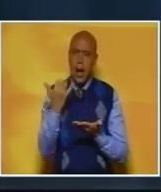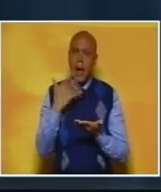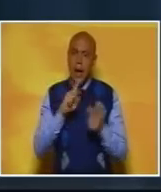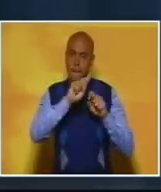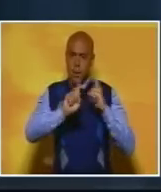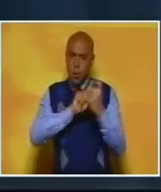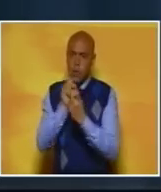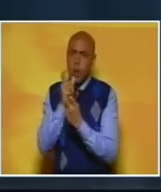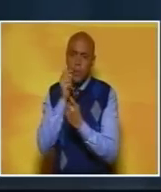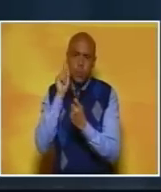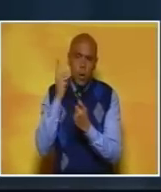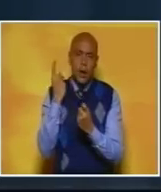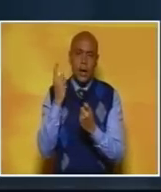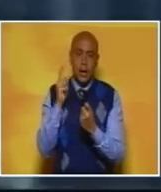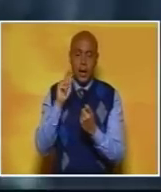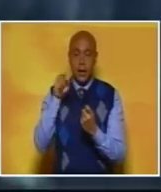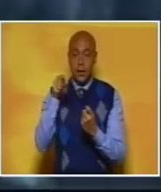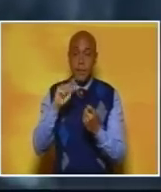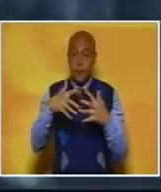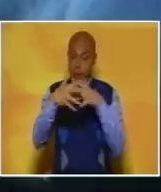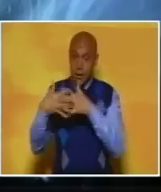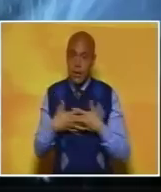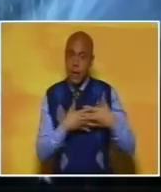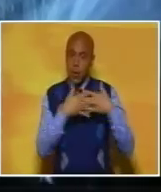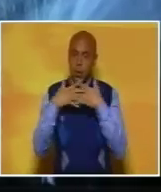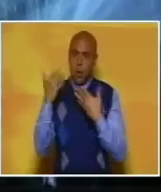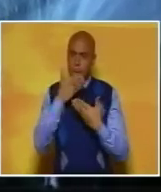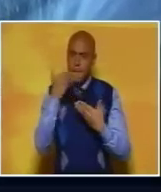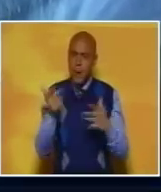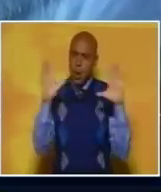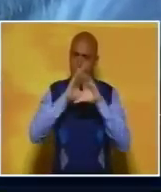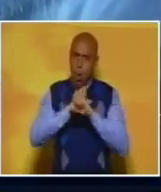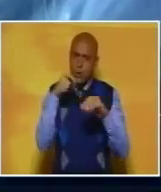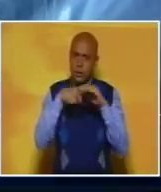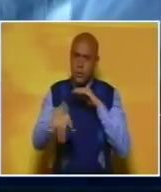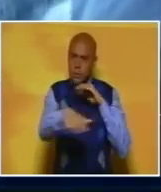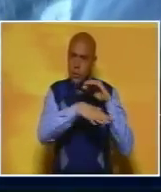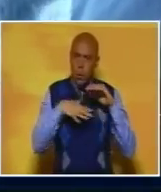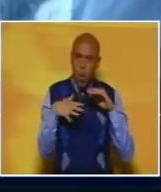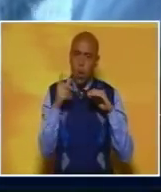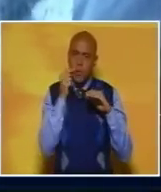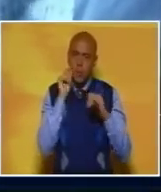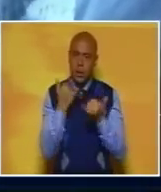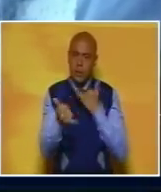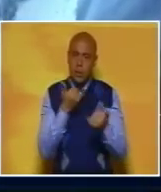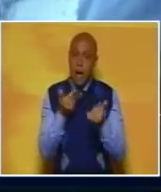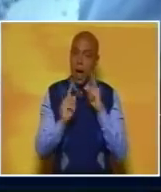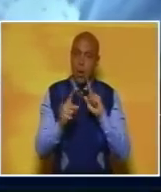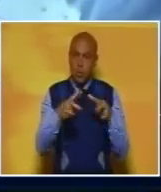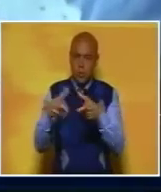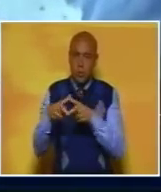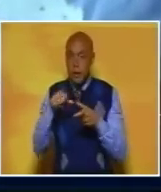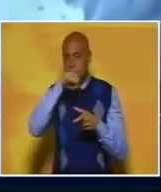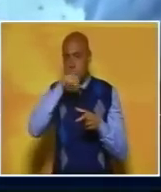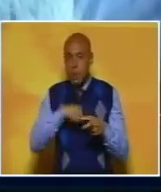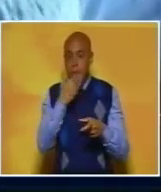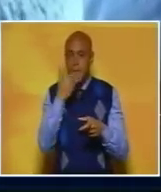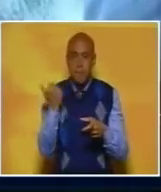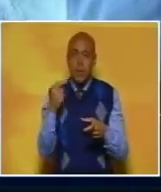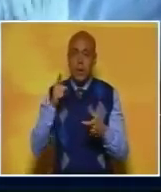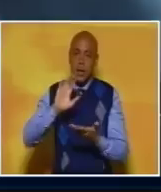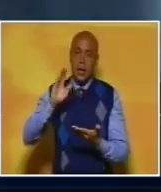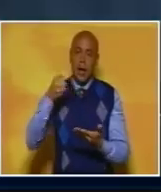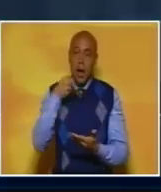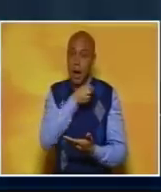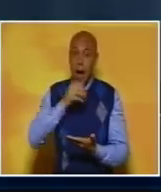a DJs de Estados Unidos la música que se toca en los clubes y discotecas alrededor de toda la nación. La compañía informó que la canción I Don't Search,